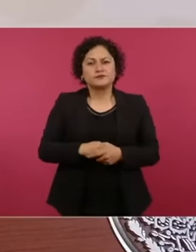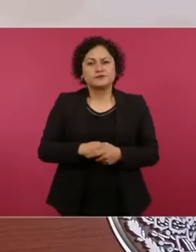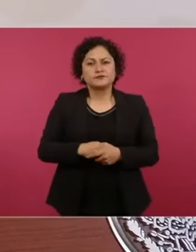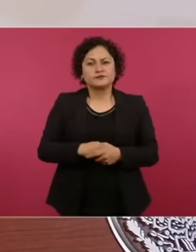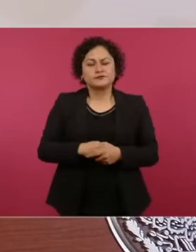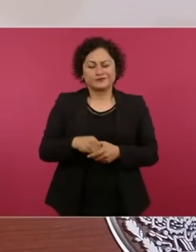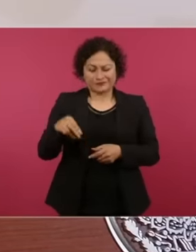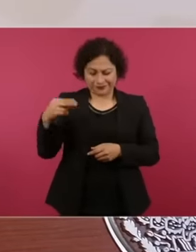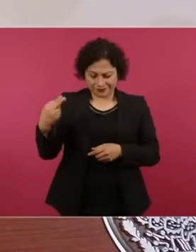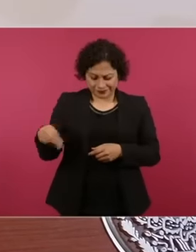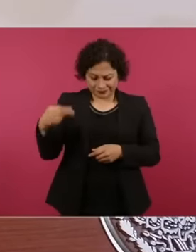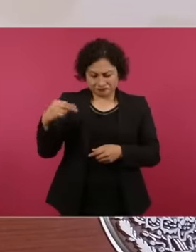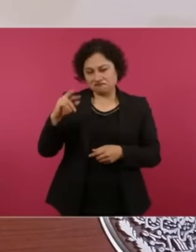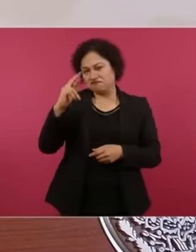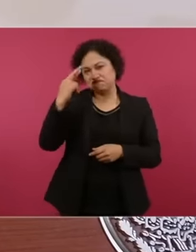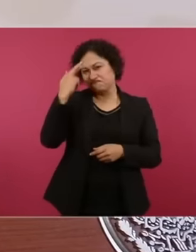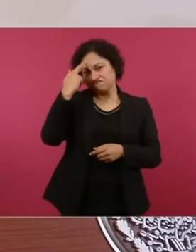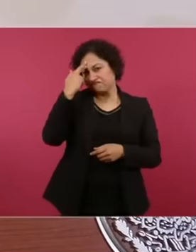El nombre.